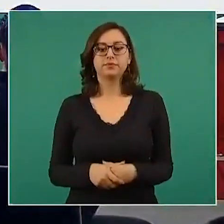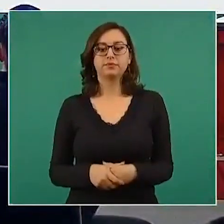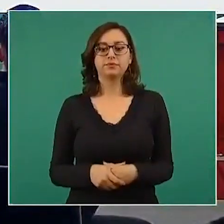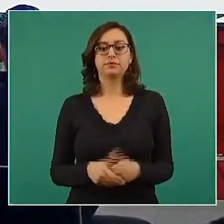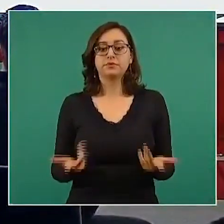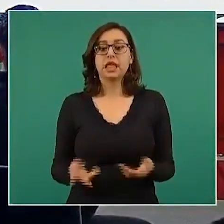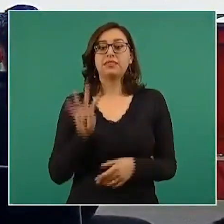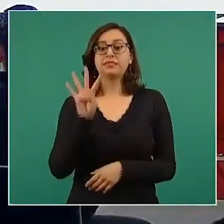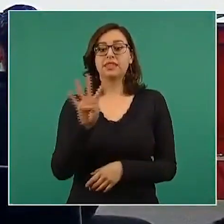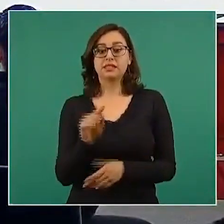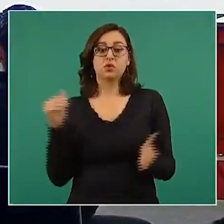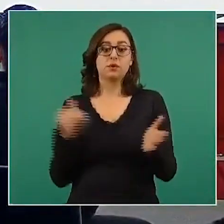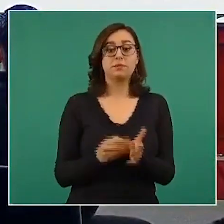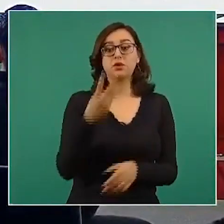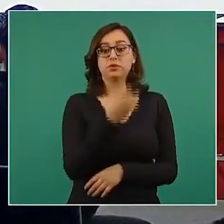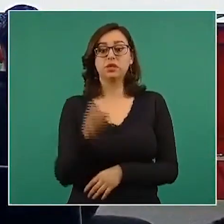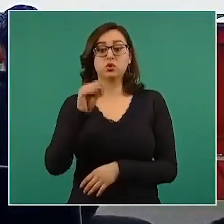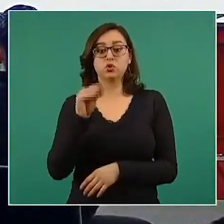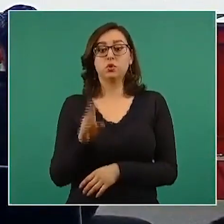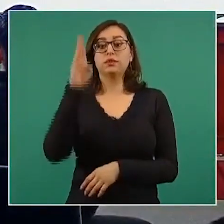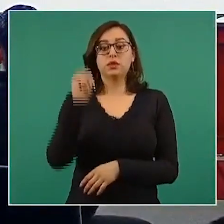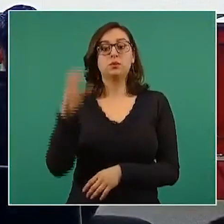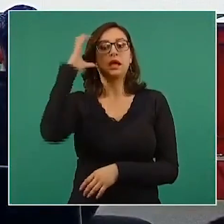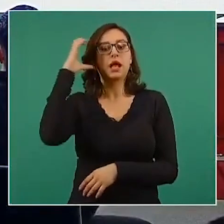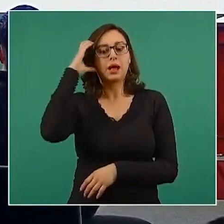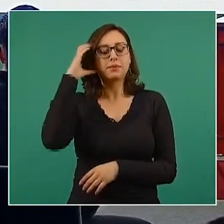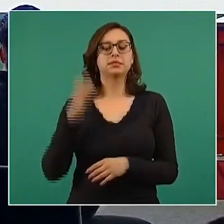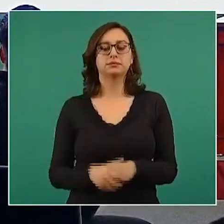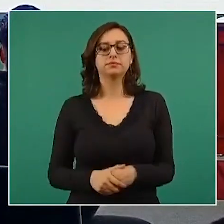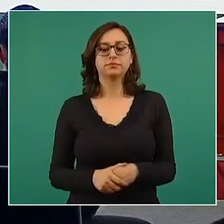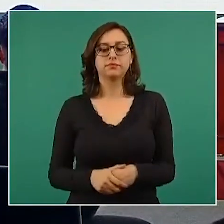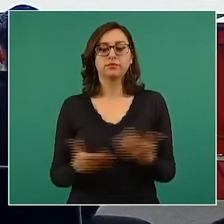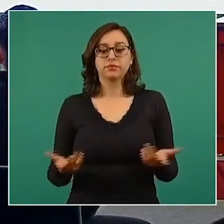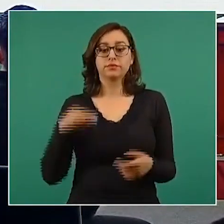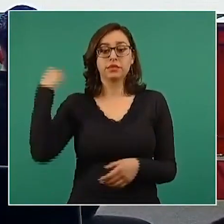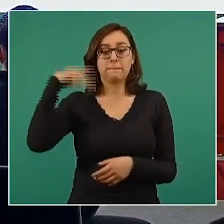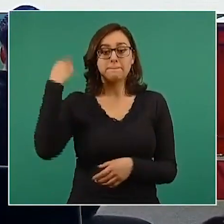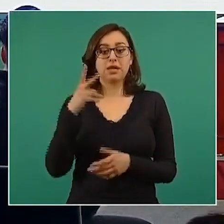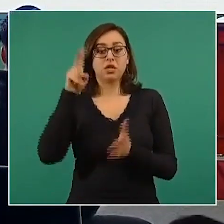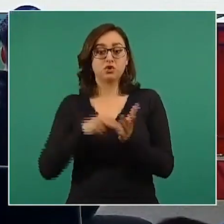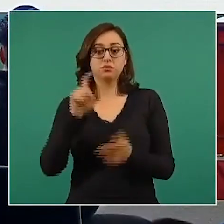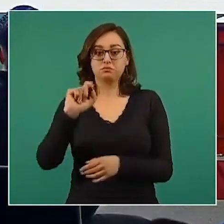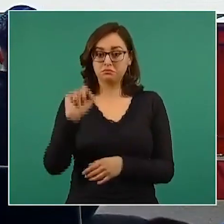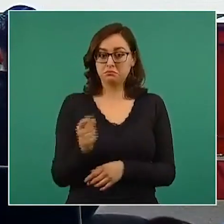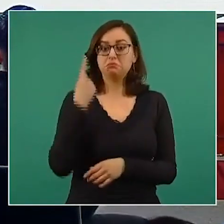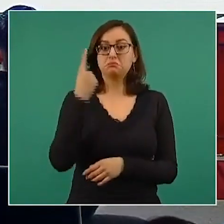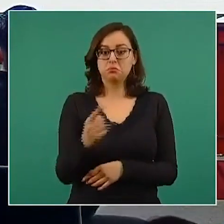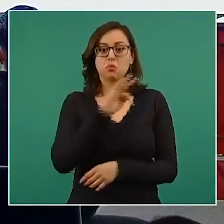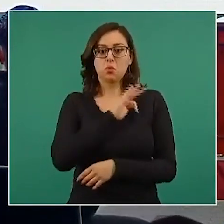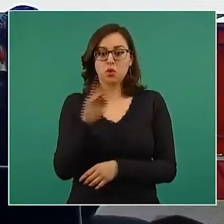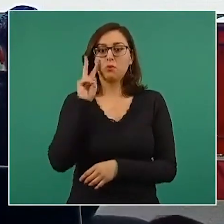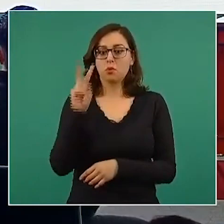entonces 19,999 camas en 232 hospitales. Para marzo de este año hemos observado progresivamente